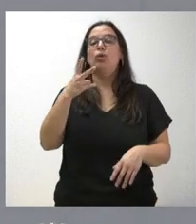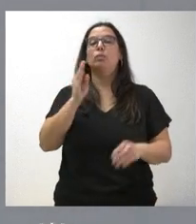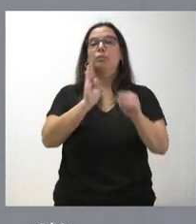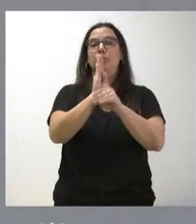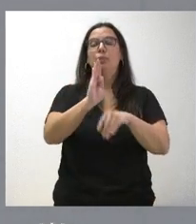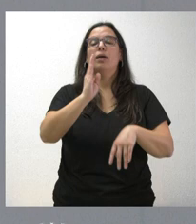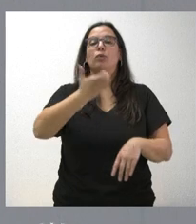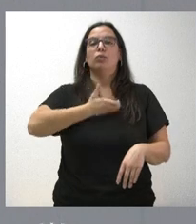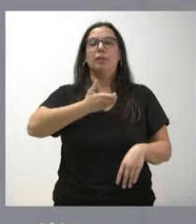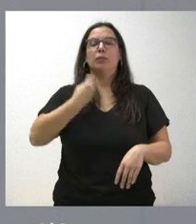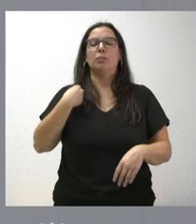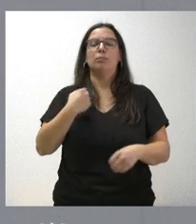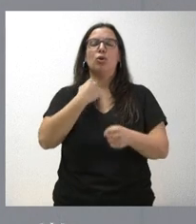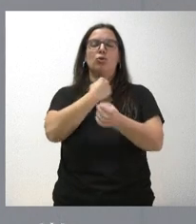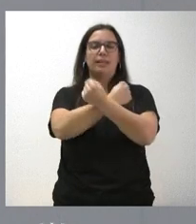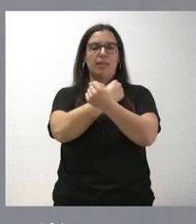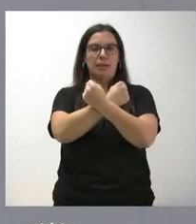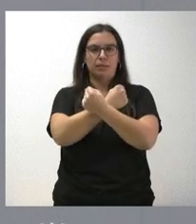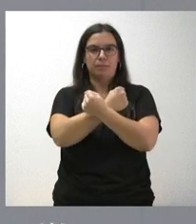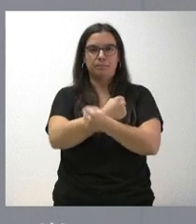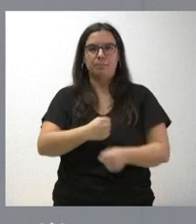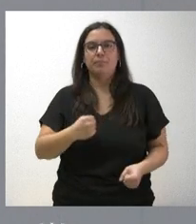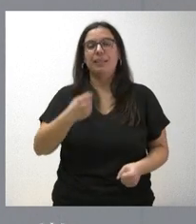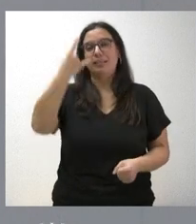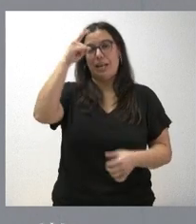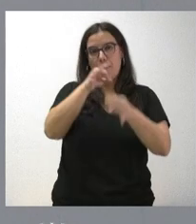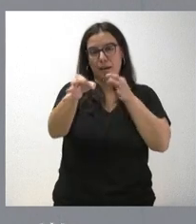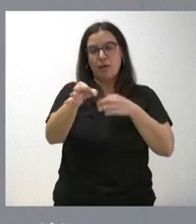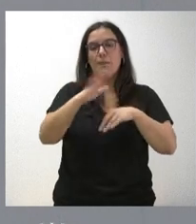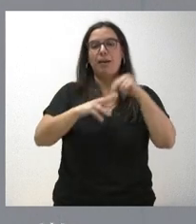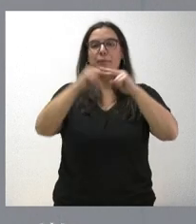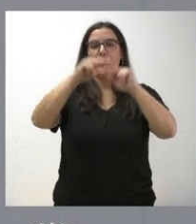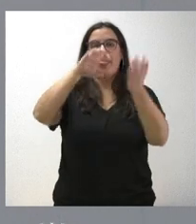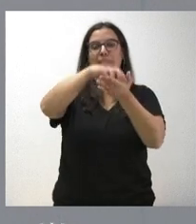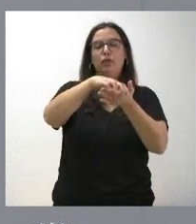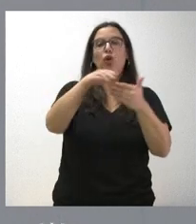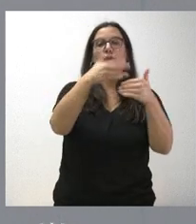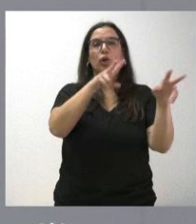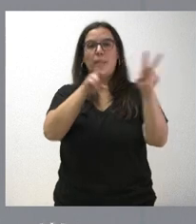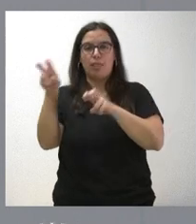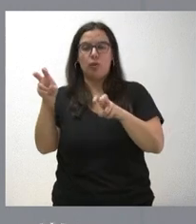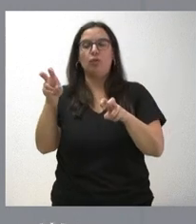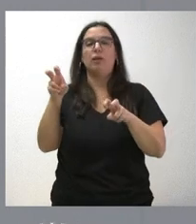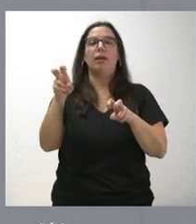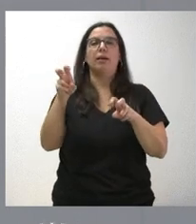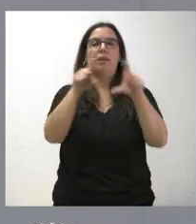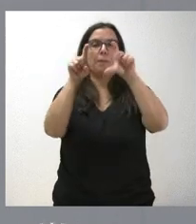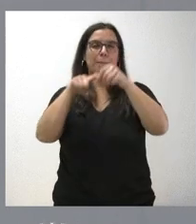Marta de tormes en Salamanca para la construcción de un centro de innovación emprendimiento y dinero de empresas